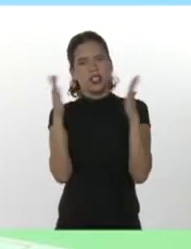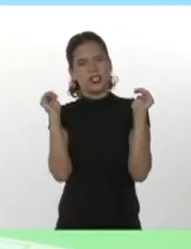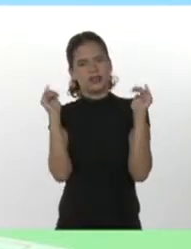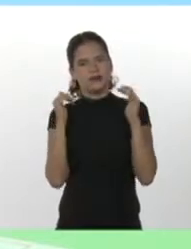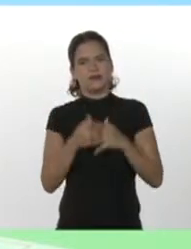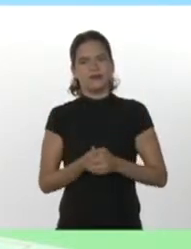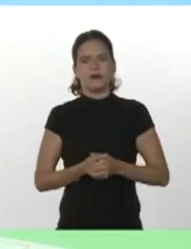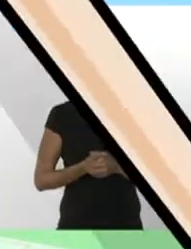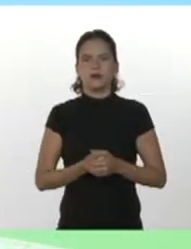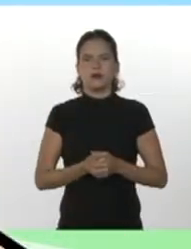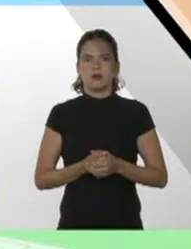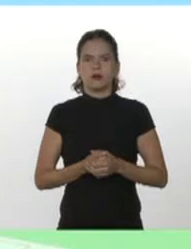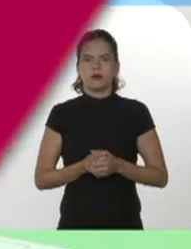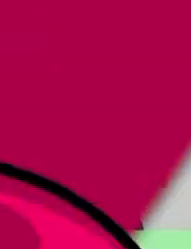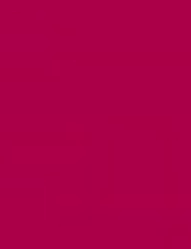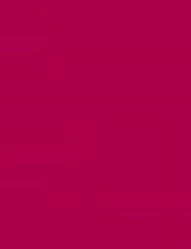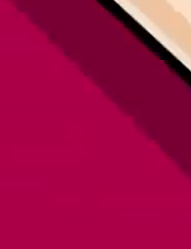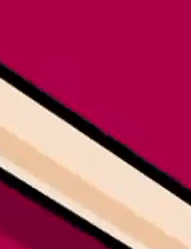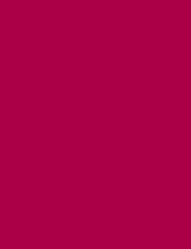familiares.